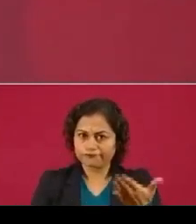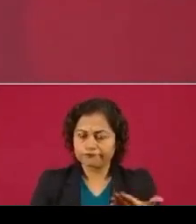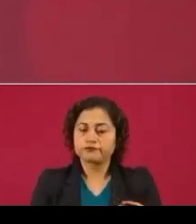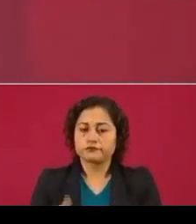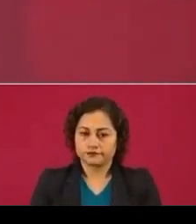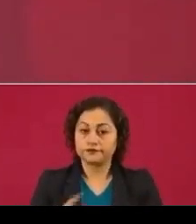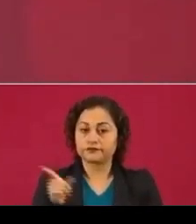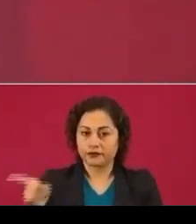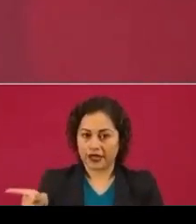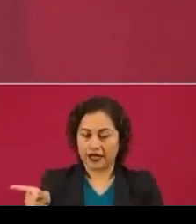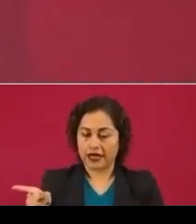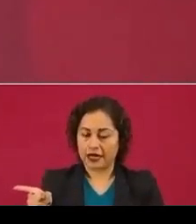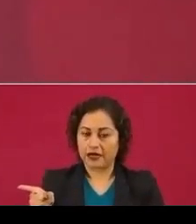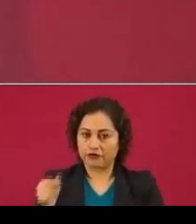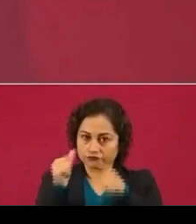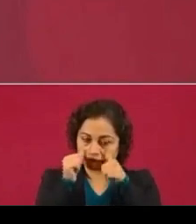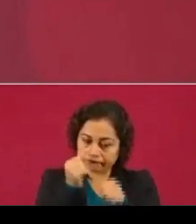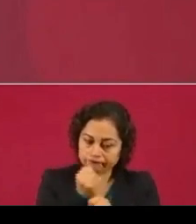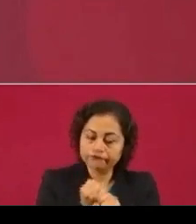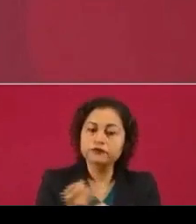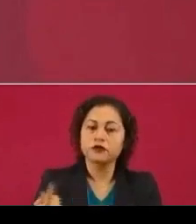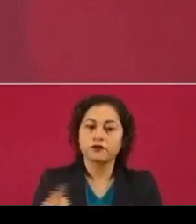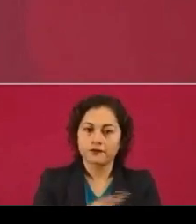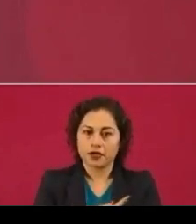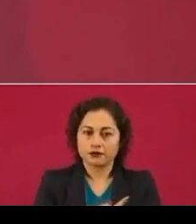y quiero agradecerle porque